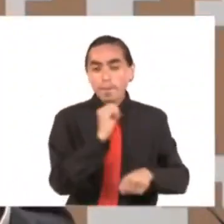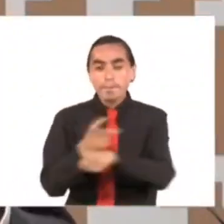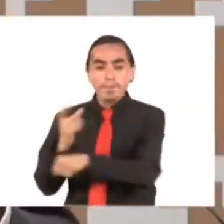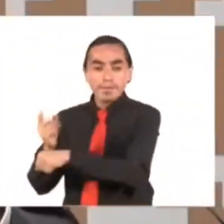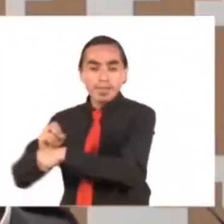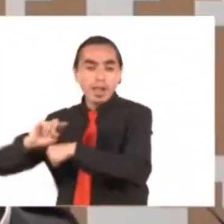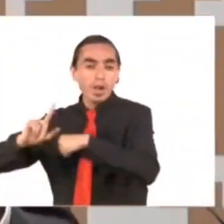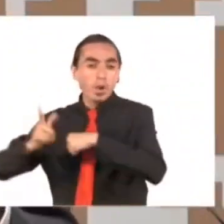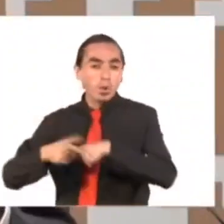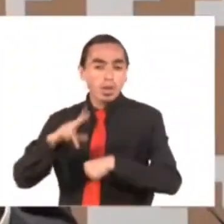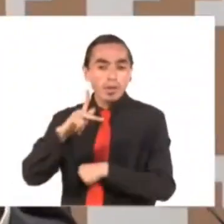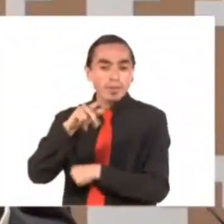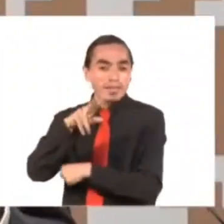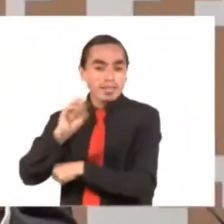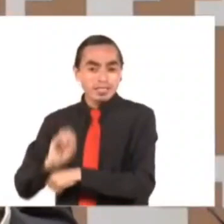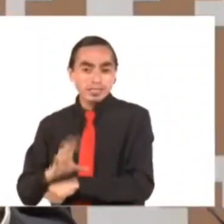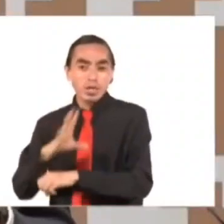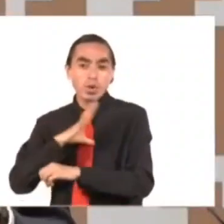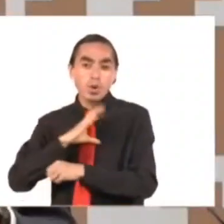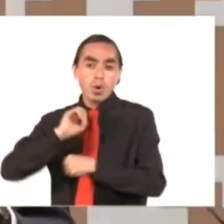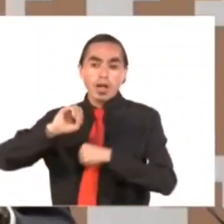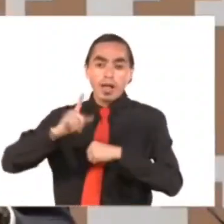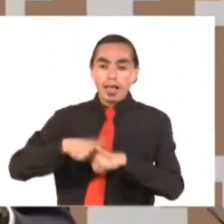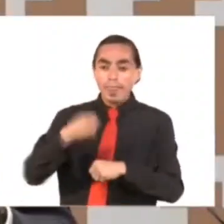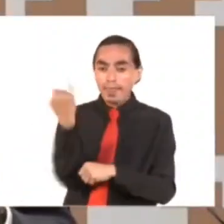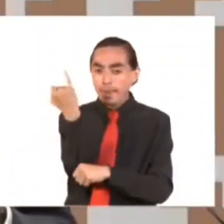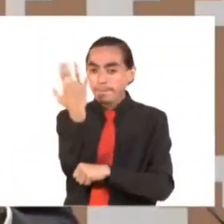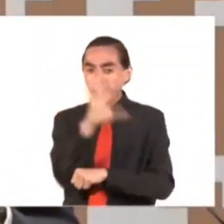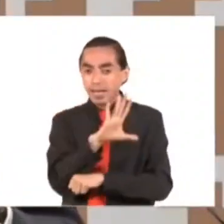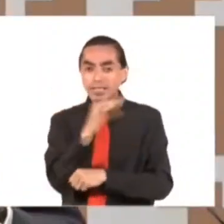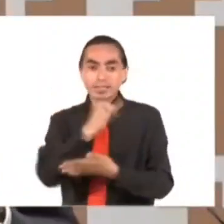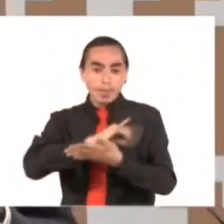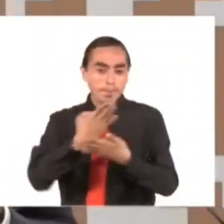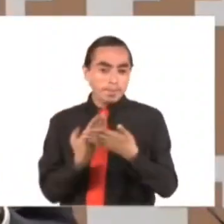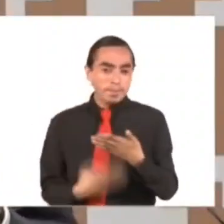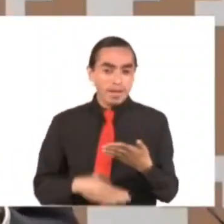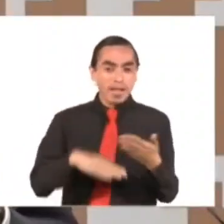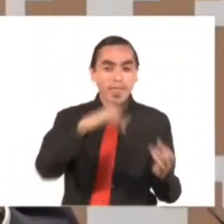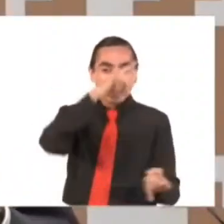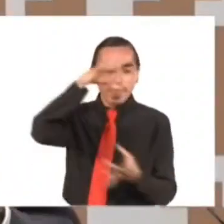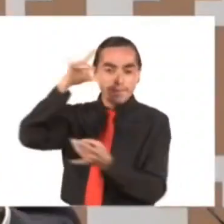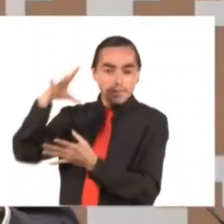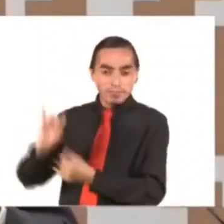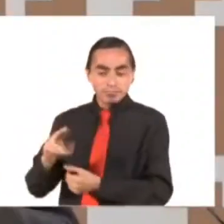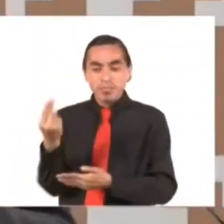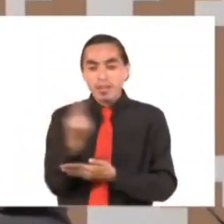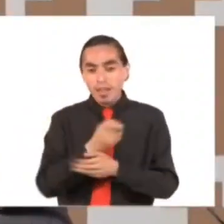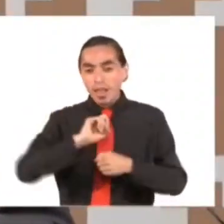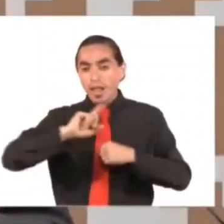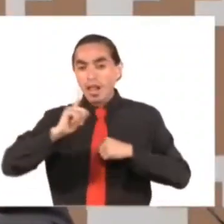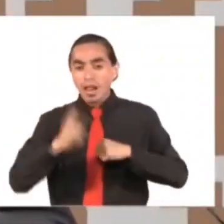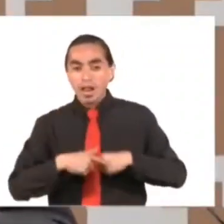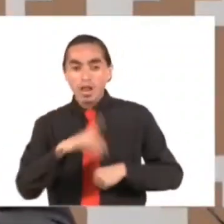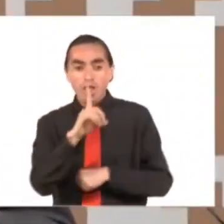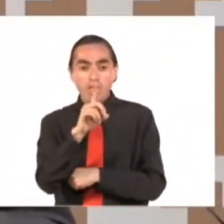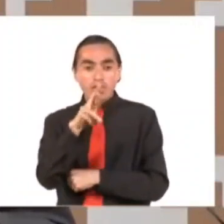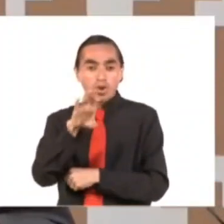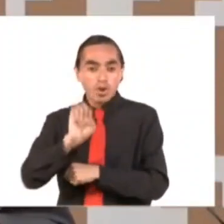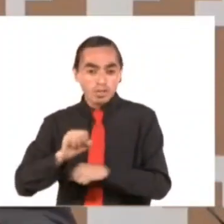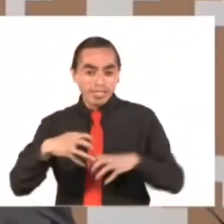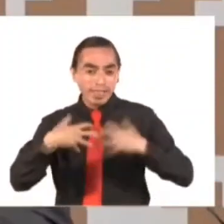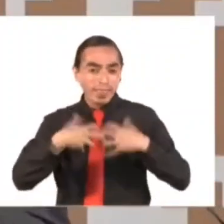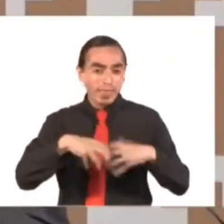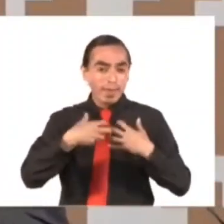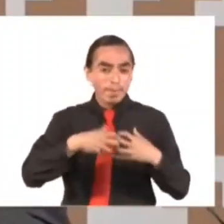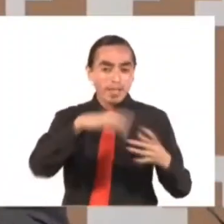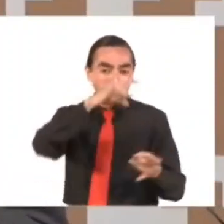en plásticos, imágenes satelitales en la solución de necesidades, creación, desarrollo de drones y de pilotos que